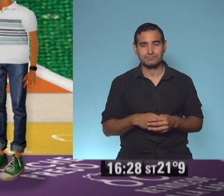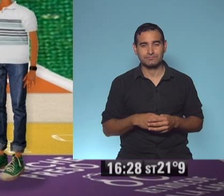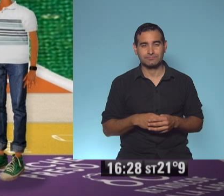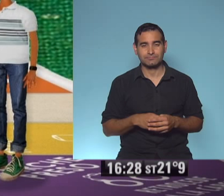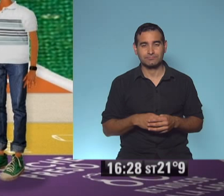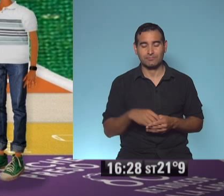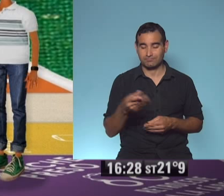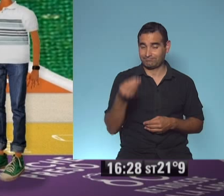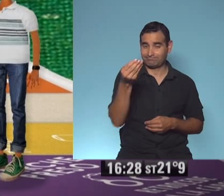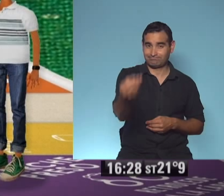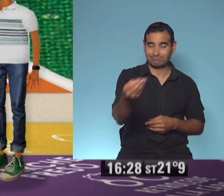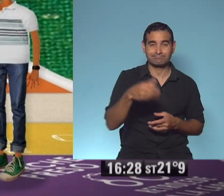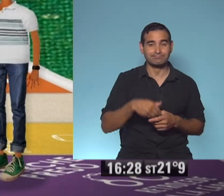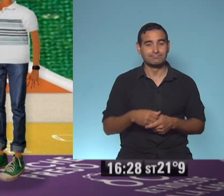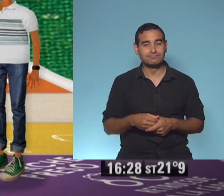Su vuelto, señor.